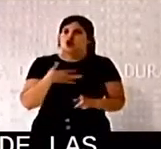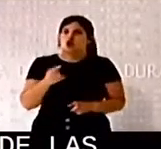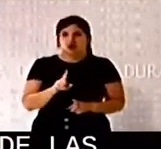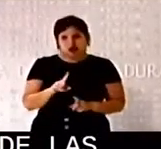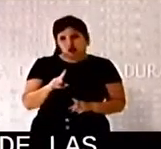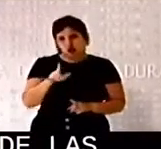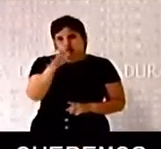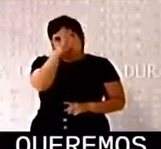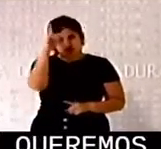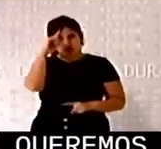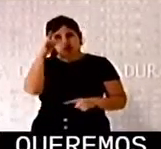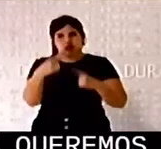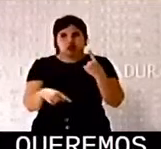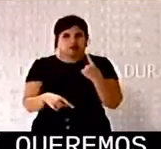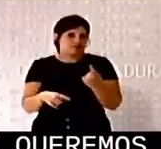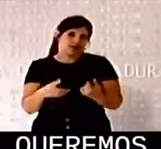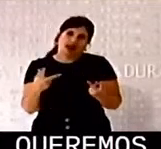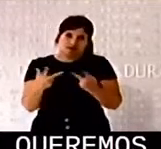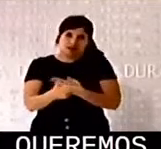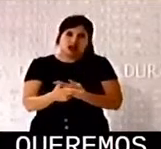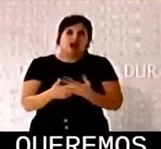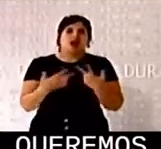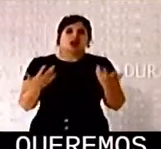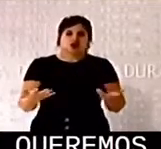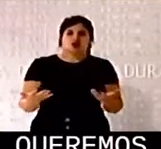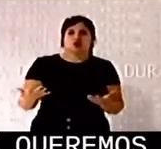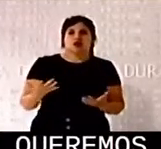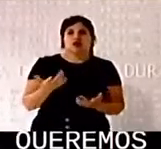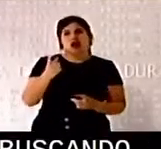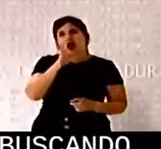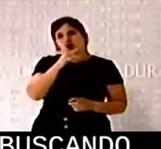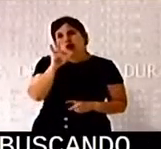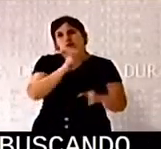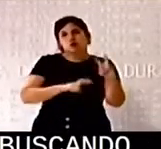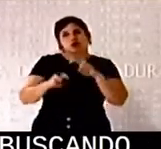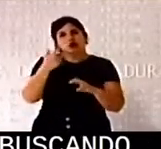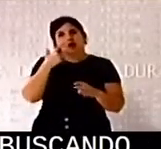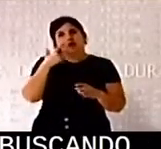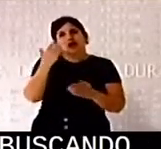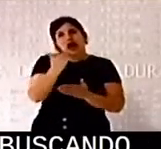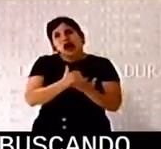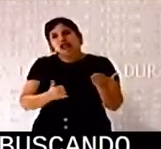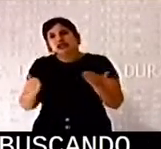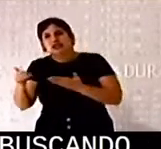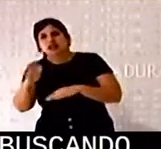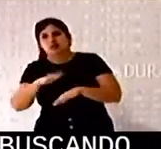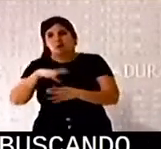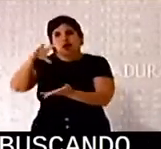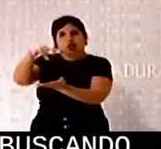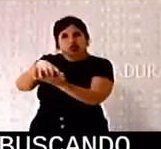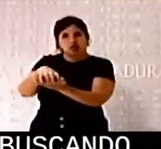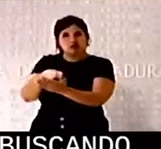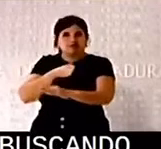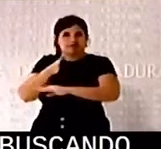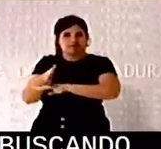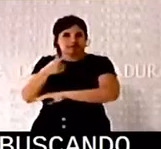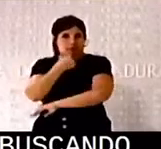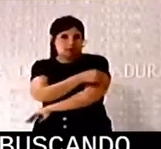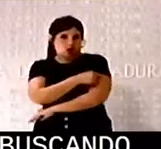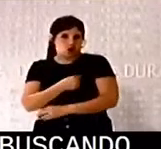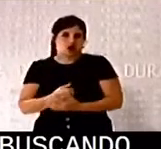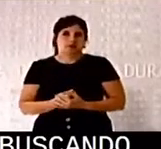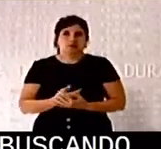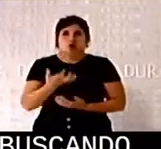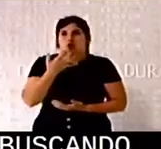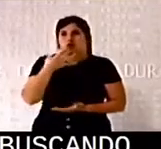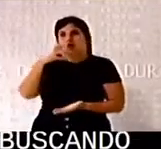queremos evitárselo a la ciudadanía, y estamos buscando alternativas de espacio, ¿no? Pues en centros